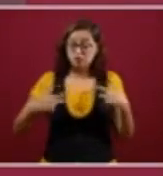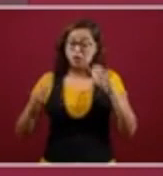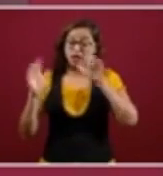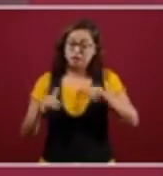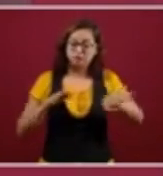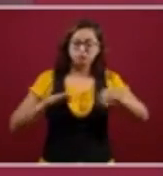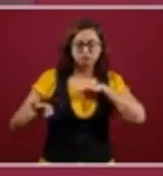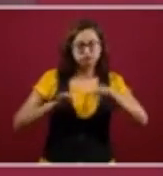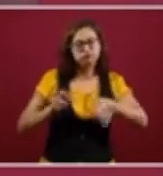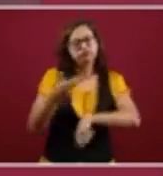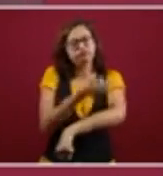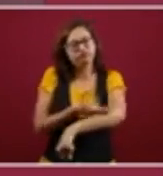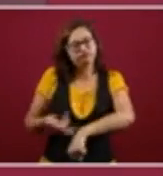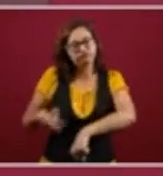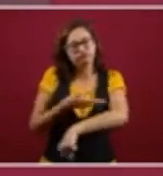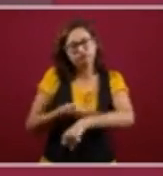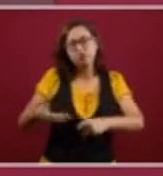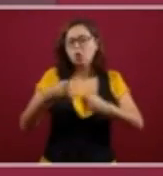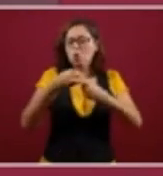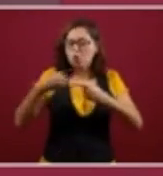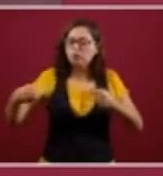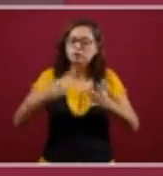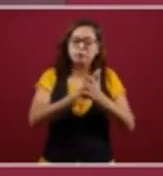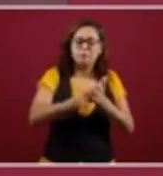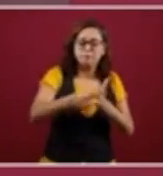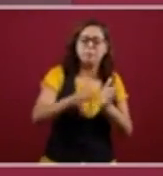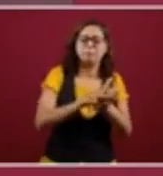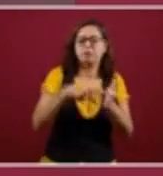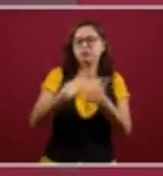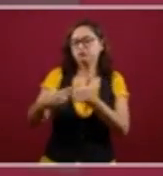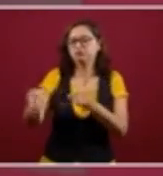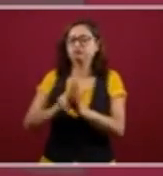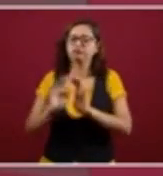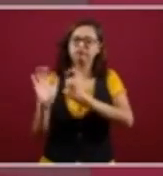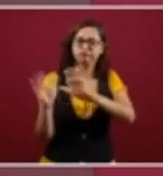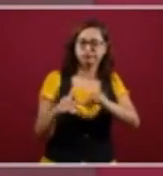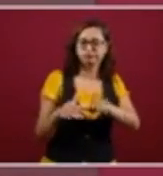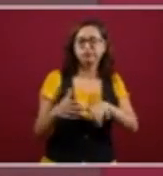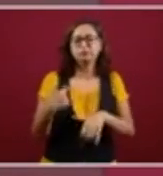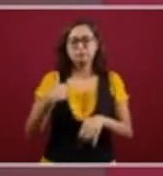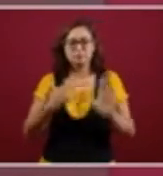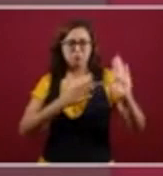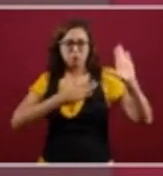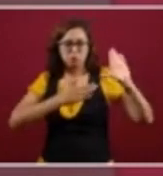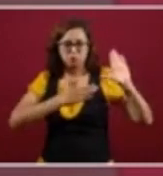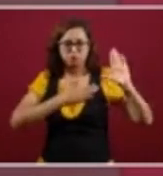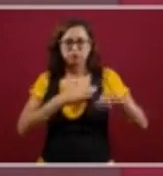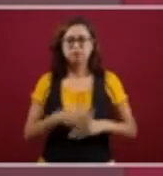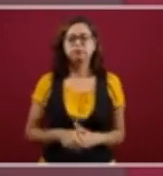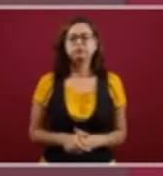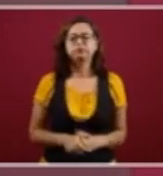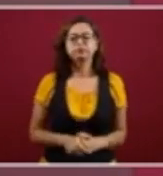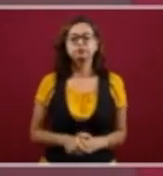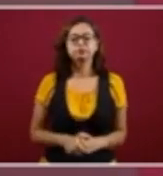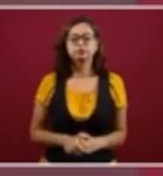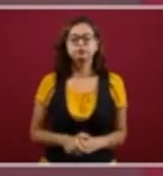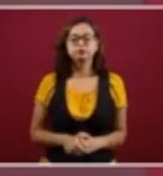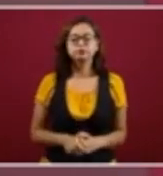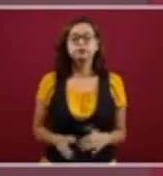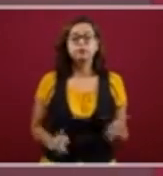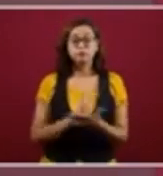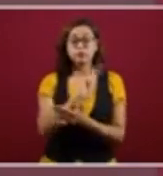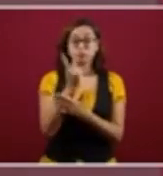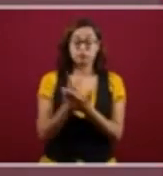Poco a poco se van a ir basificando. Ese es mi compromiso. Entonces, para este